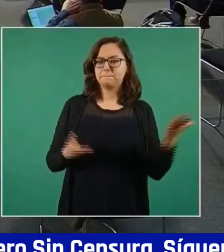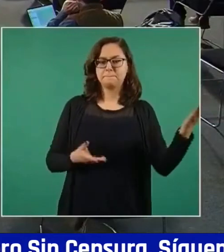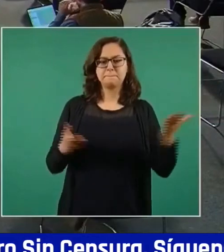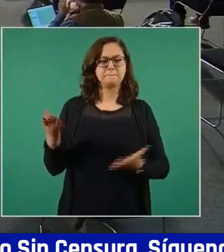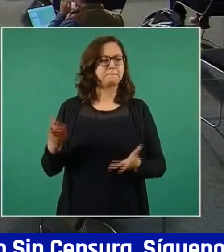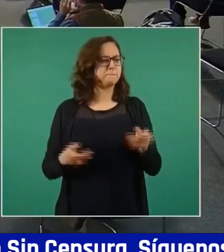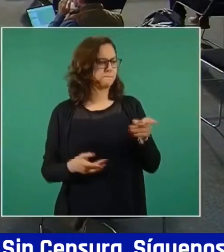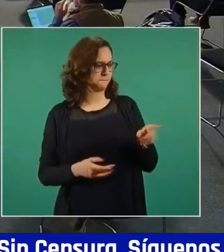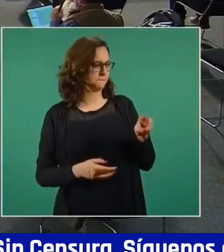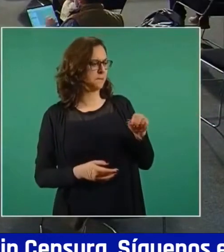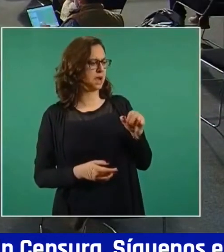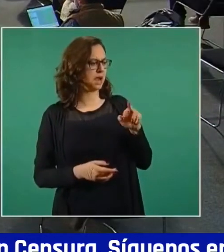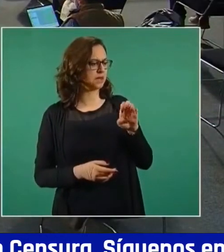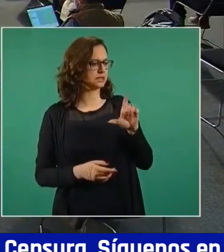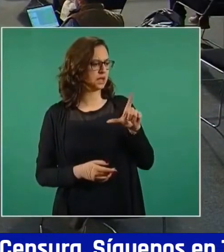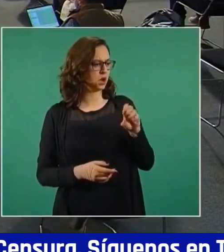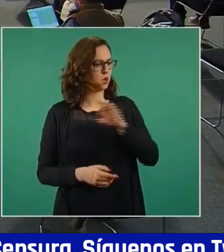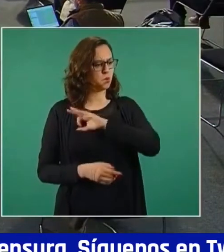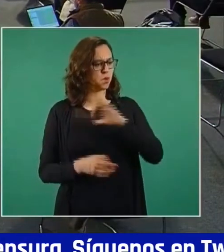quiénes vienen.